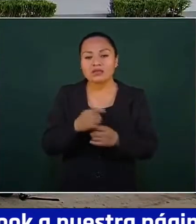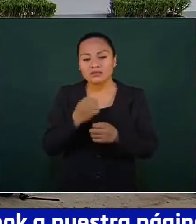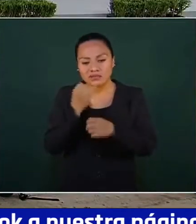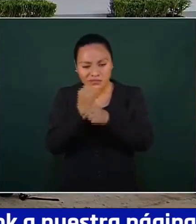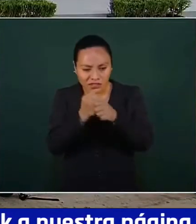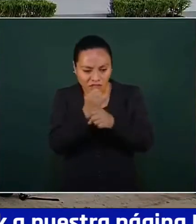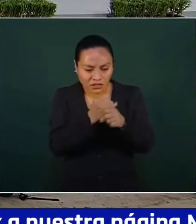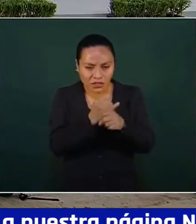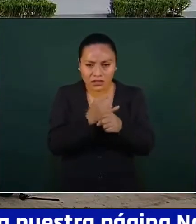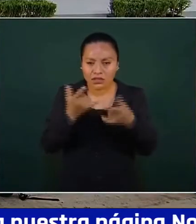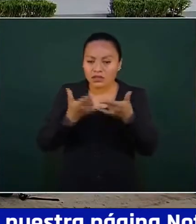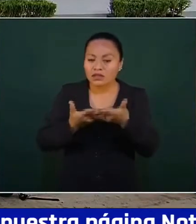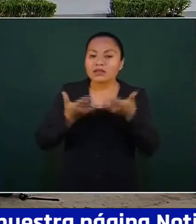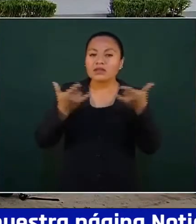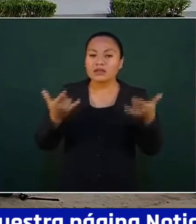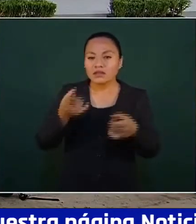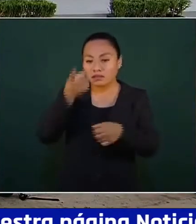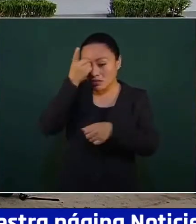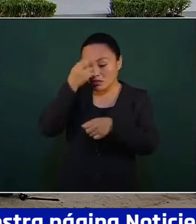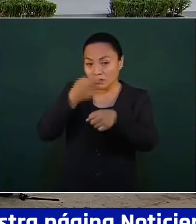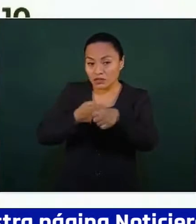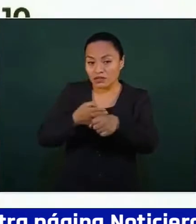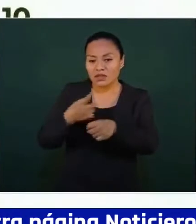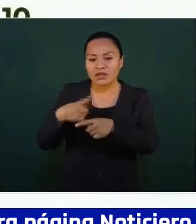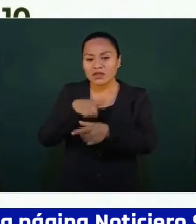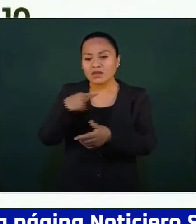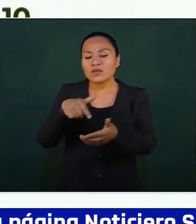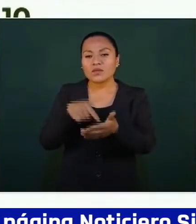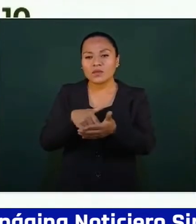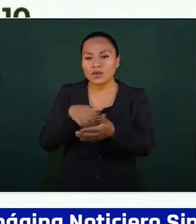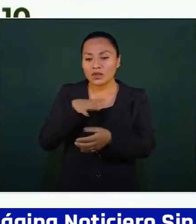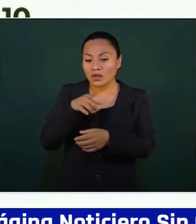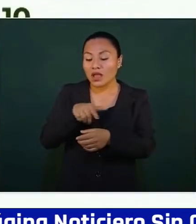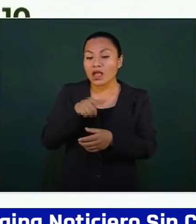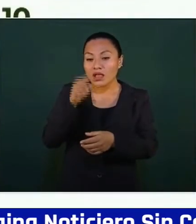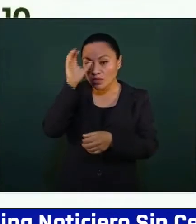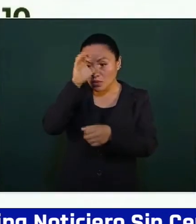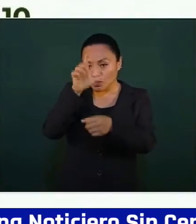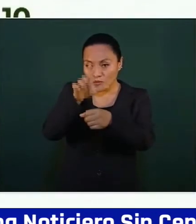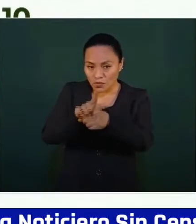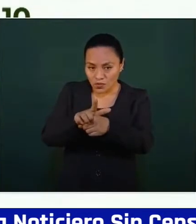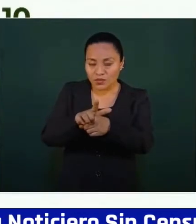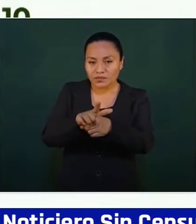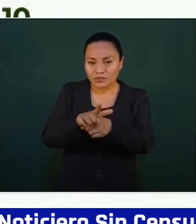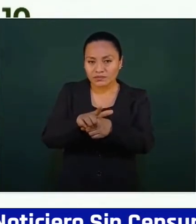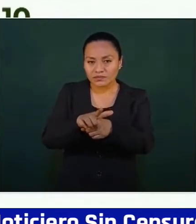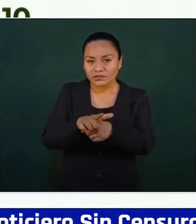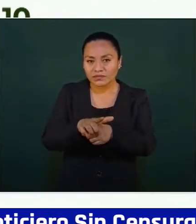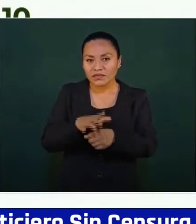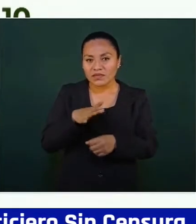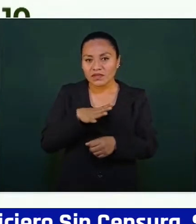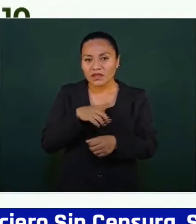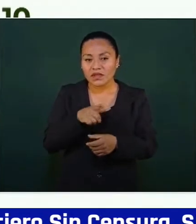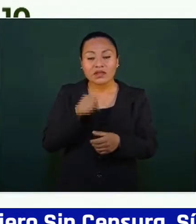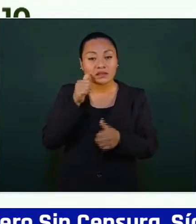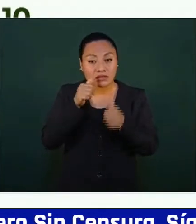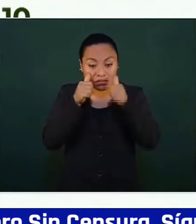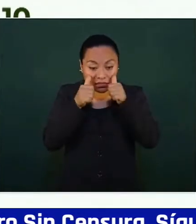y la Dirección General de Sitios y Monumentos de la Secretaría de Cultura. En este caso, se han venido